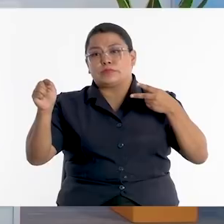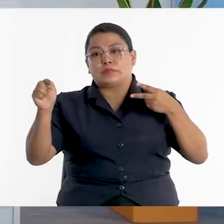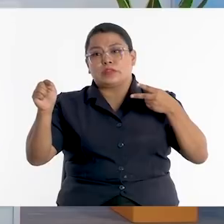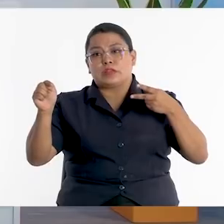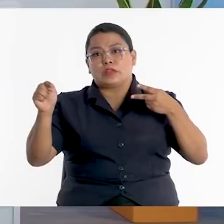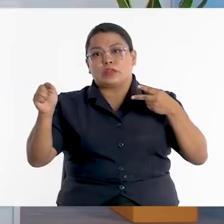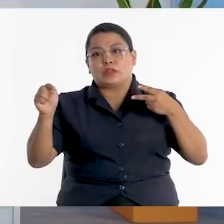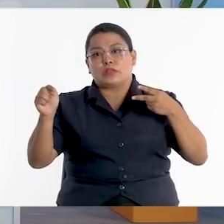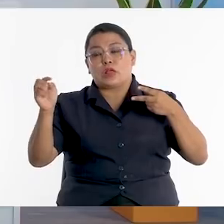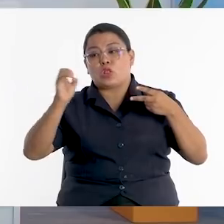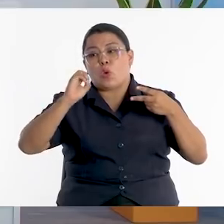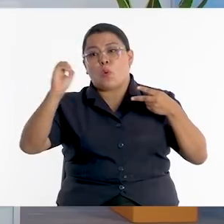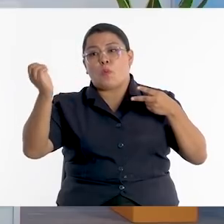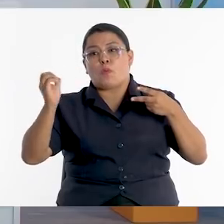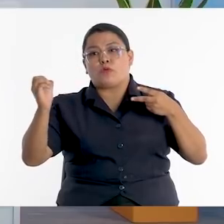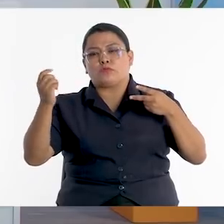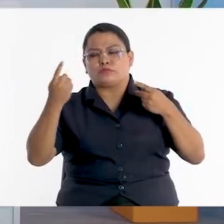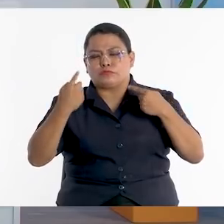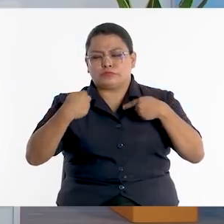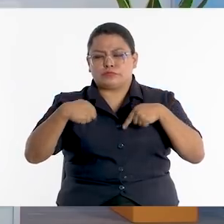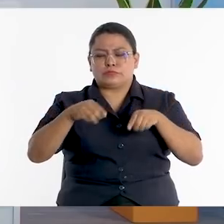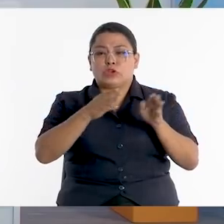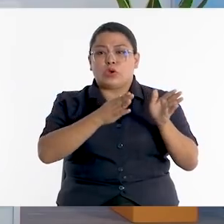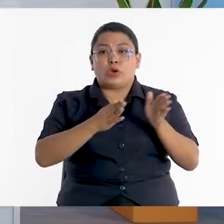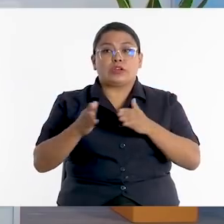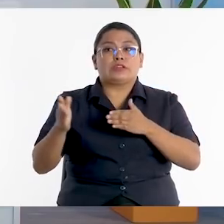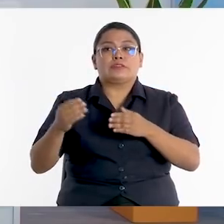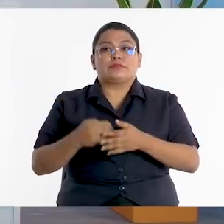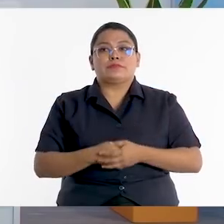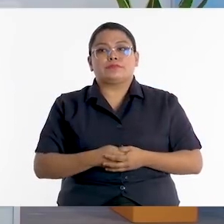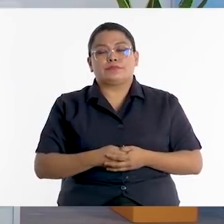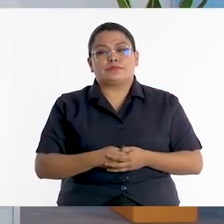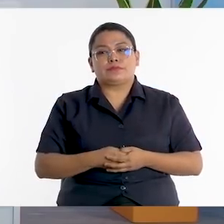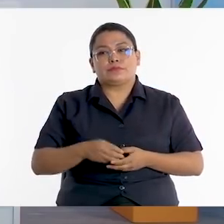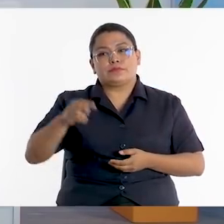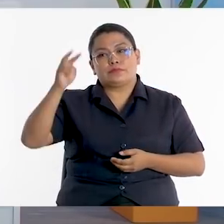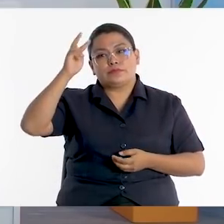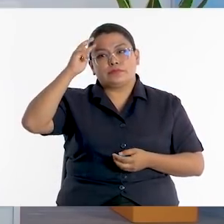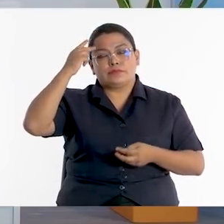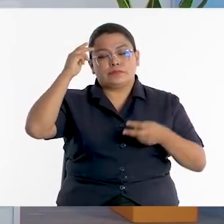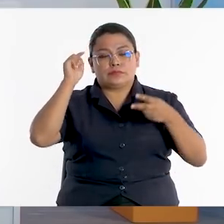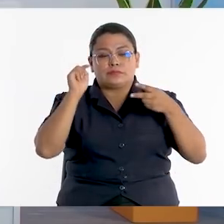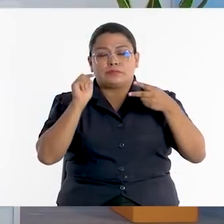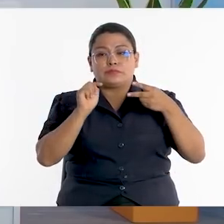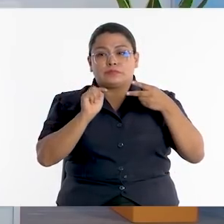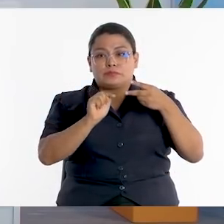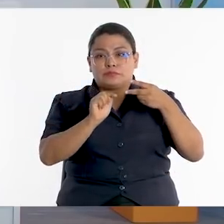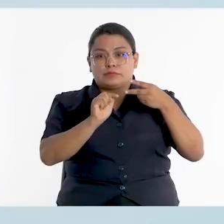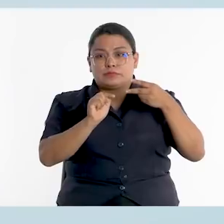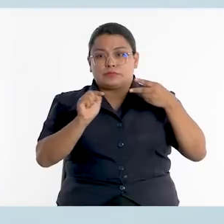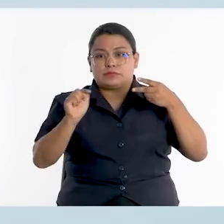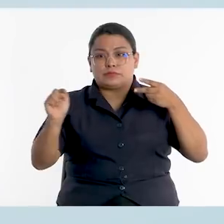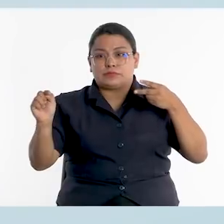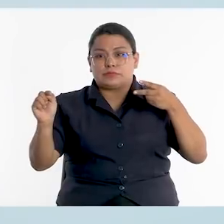en el caso de los porcentajes debemos mantener ese orden. Eso quiere decir que tenemos que usar